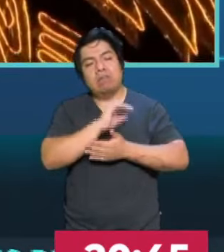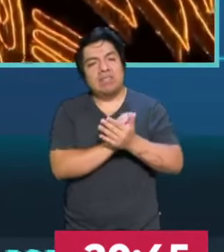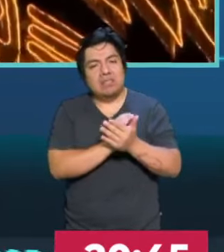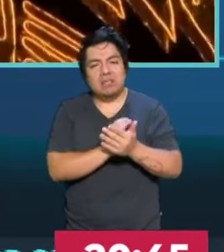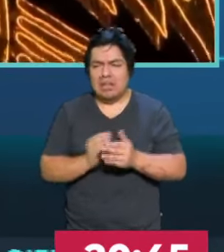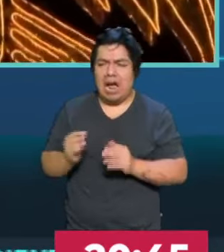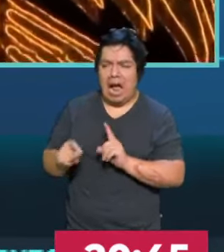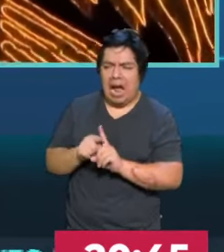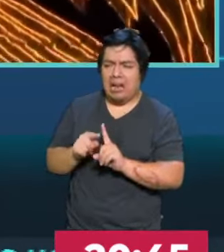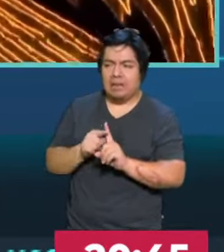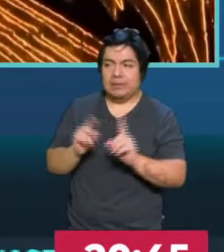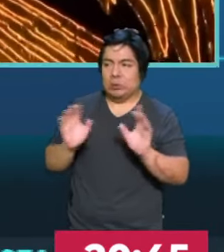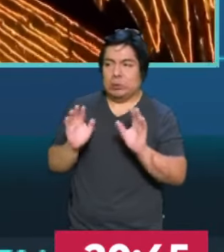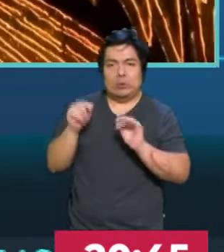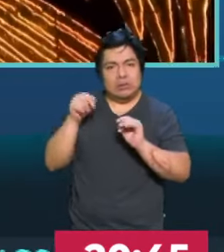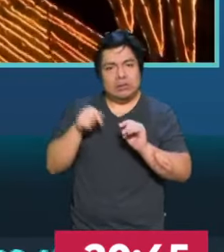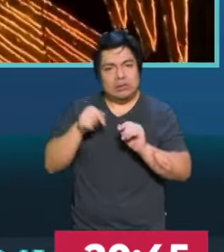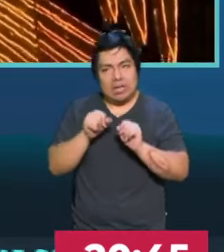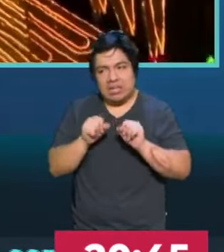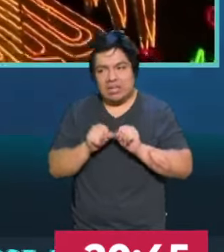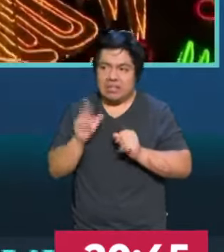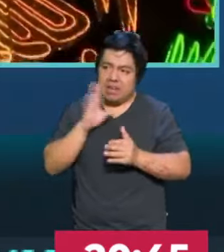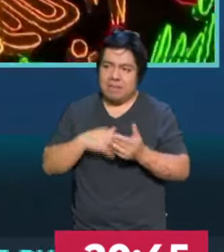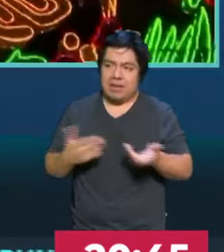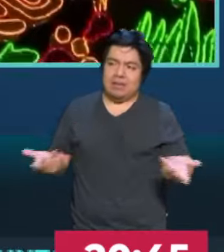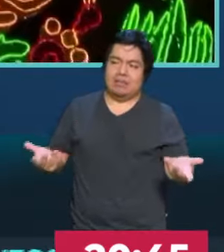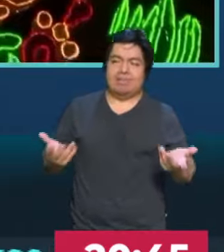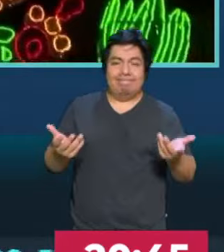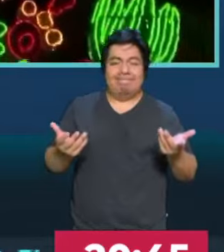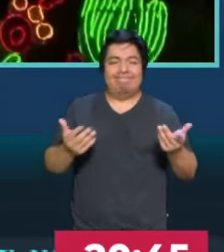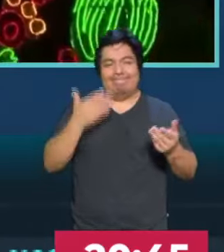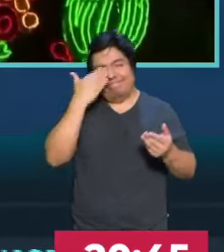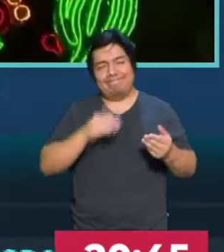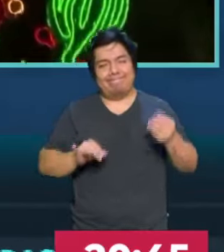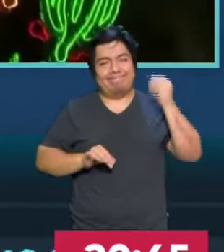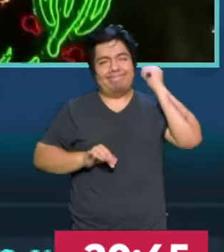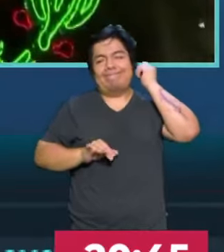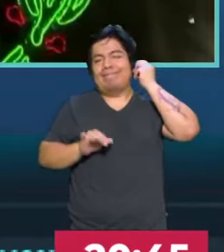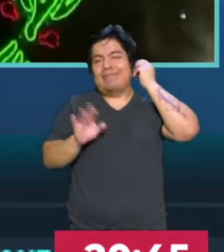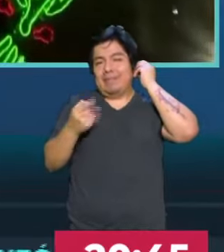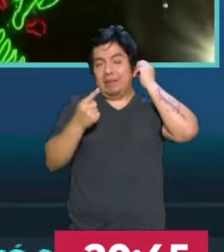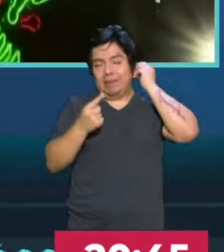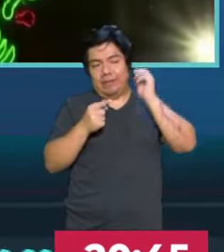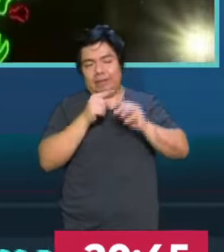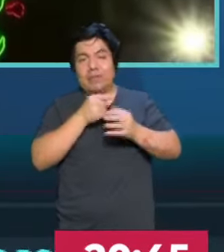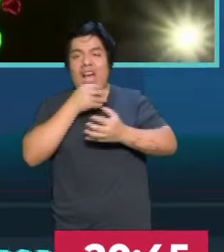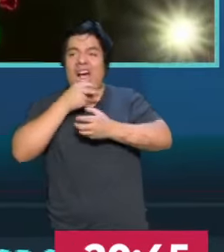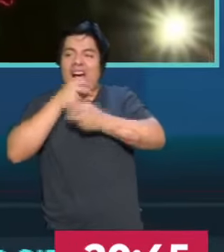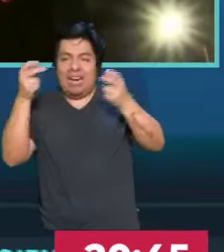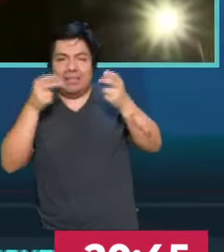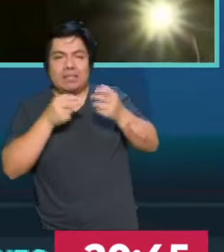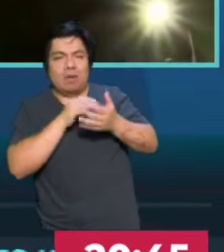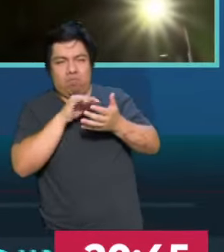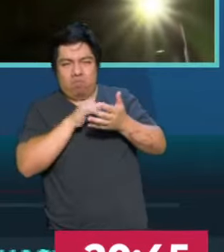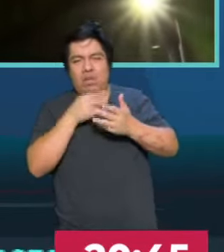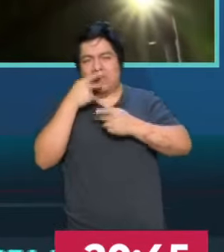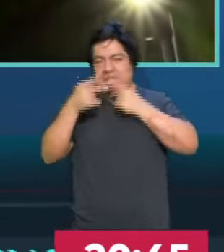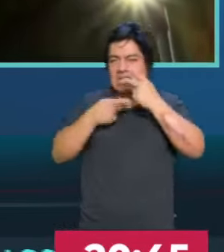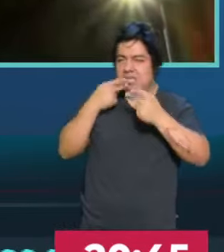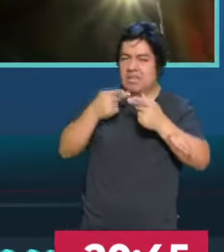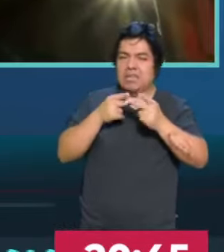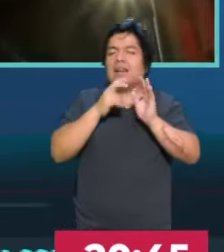cosas que más trastoca nuestra sociedad. Entonces, es muy interesante porque modificó el discurso de lo que tradicionalmente